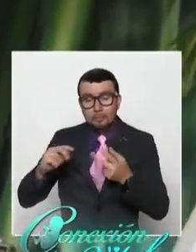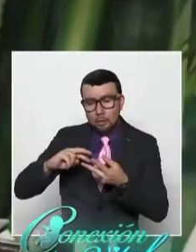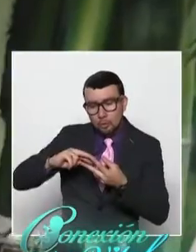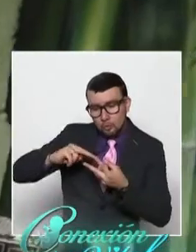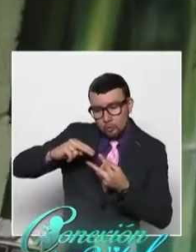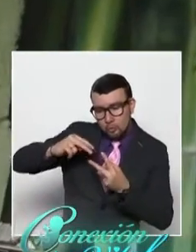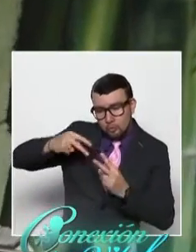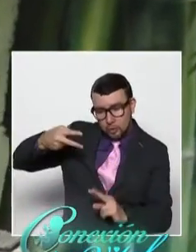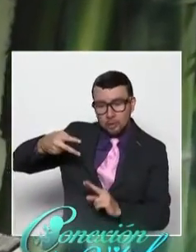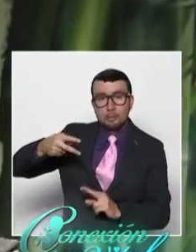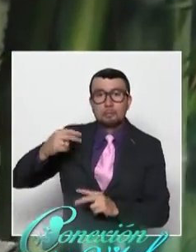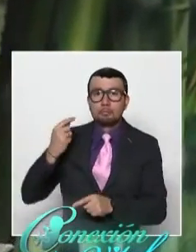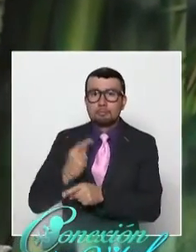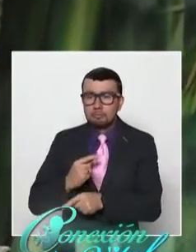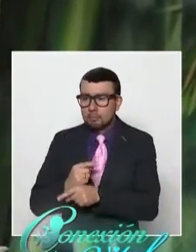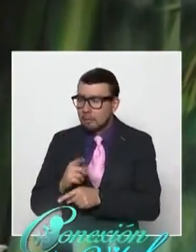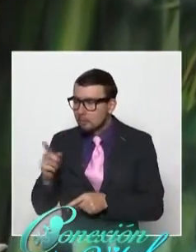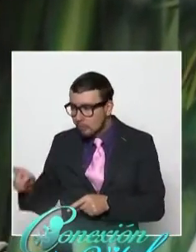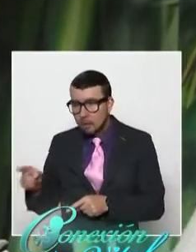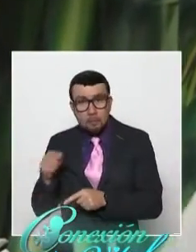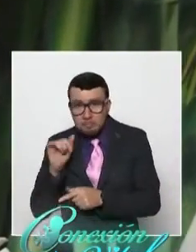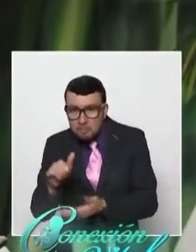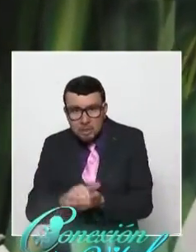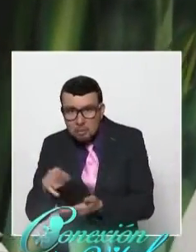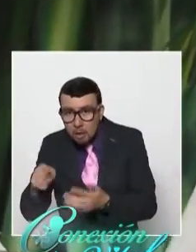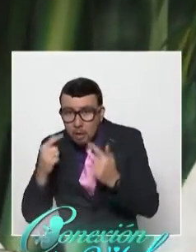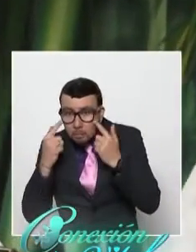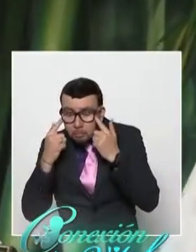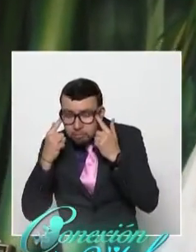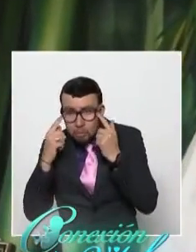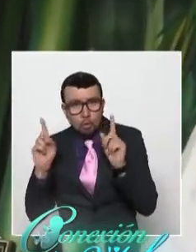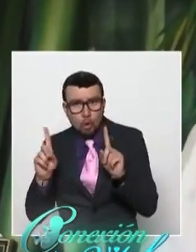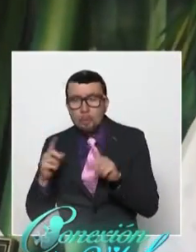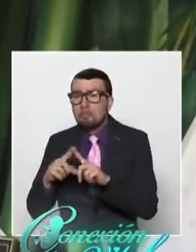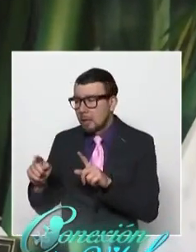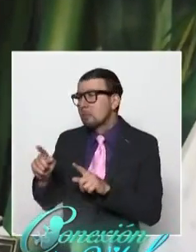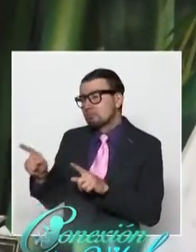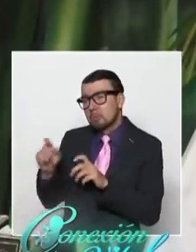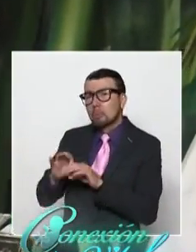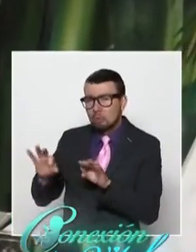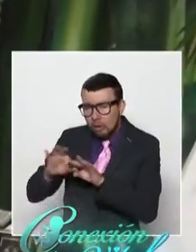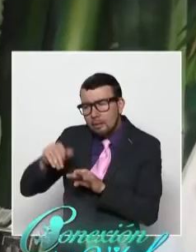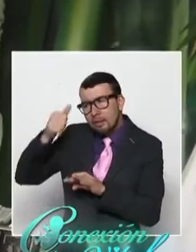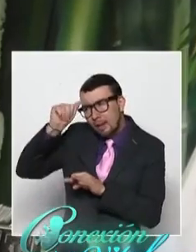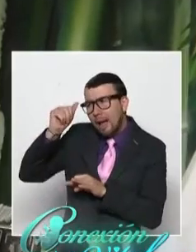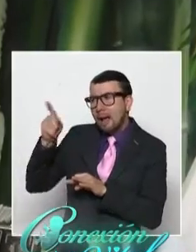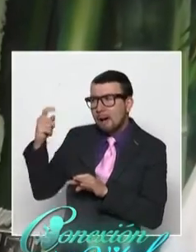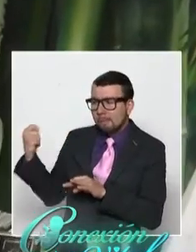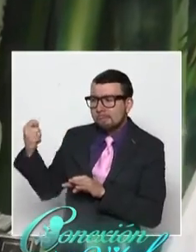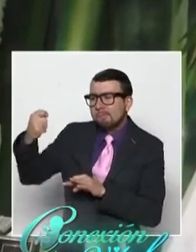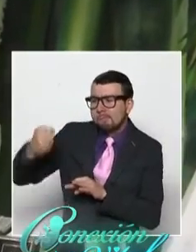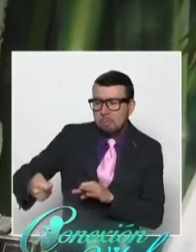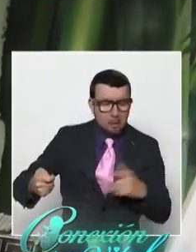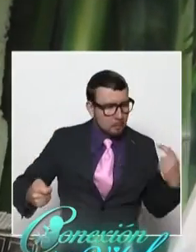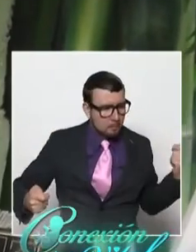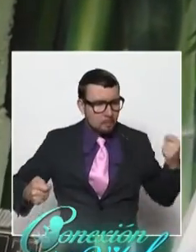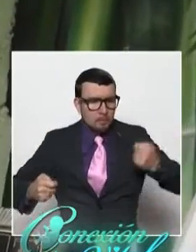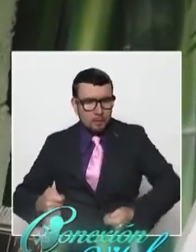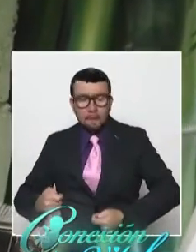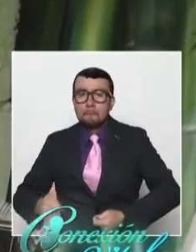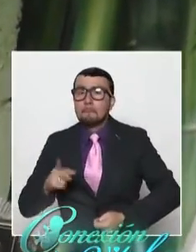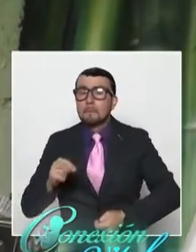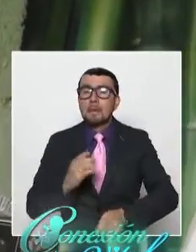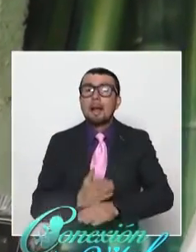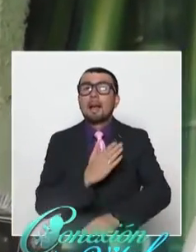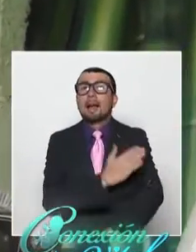que en este momento no es el caso del paciente, pero es interesante tenerlo, y también hay un antecedente familiar de una distrofia